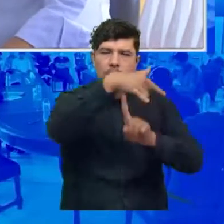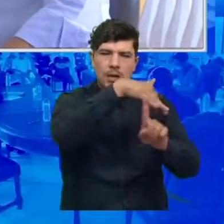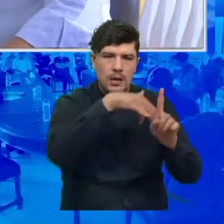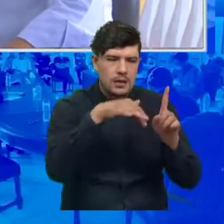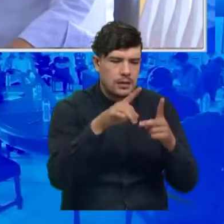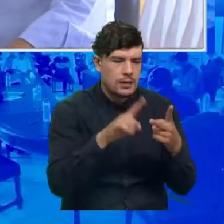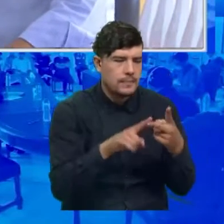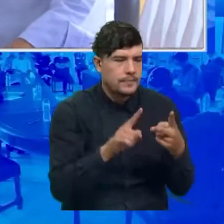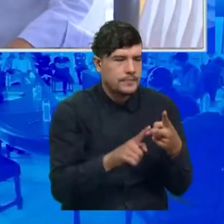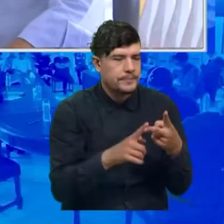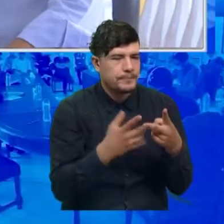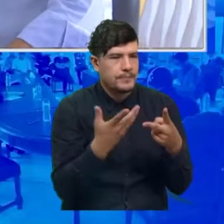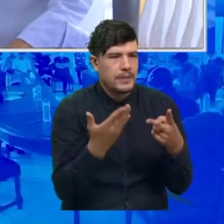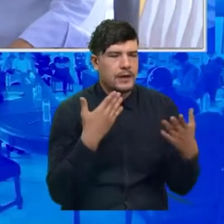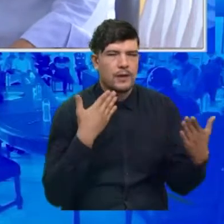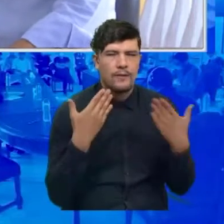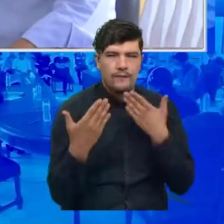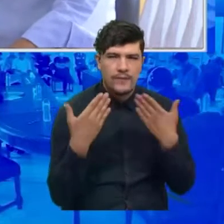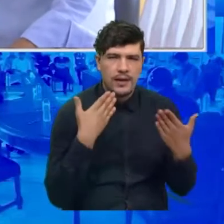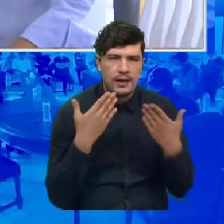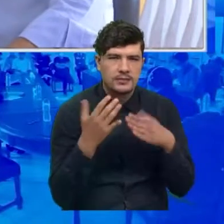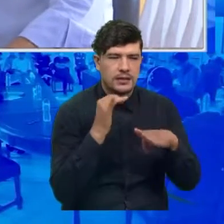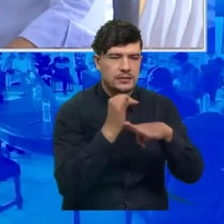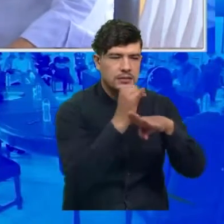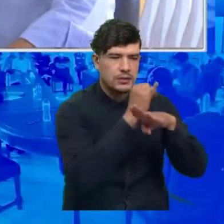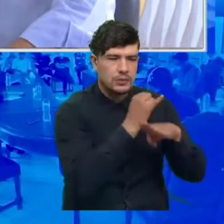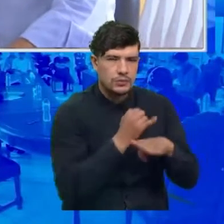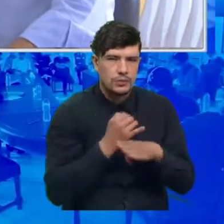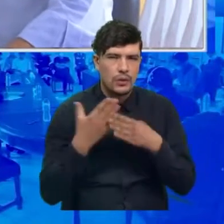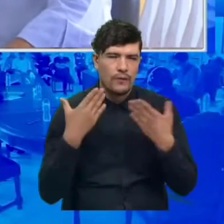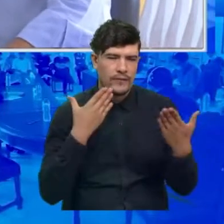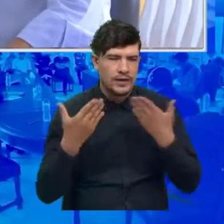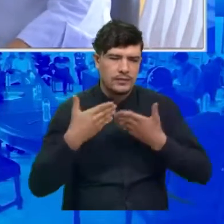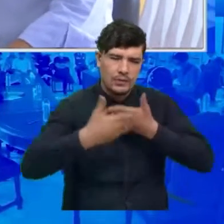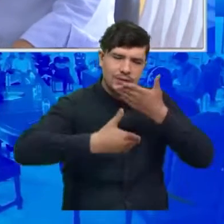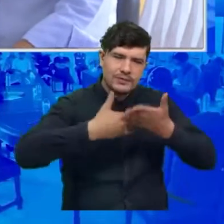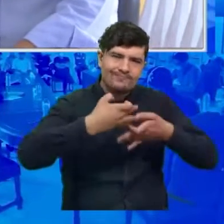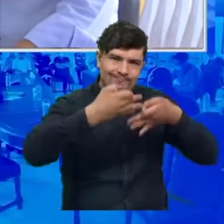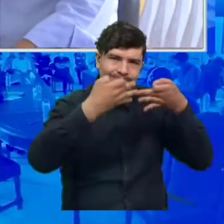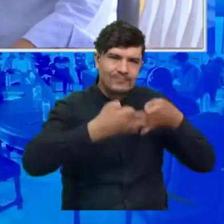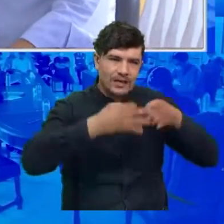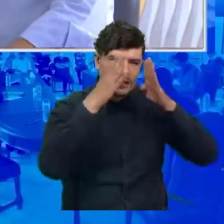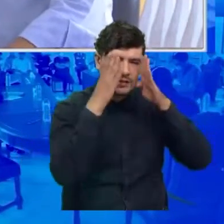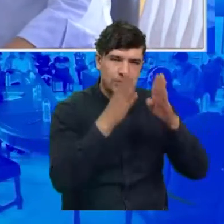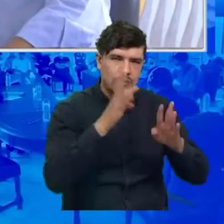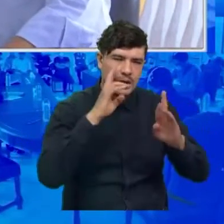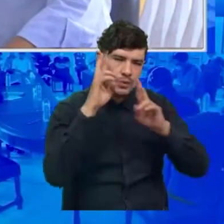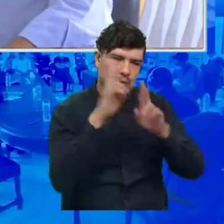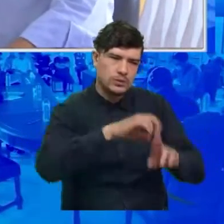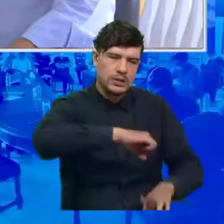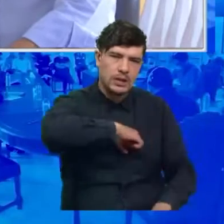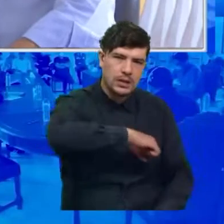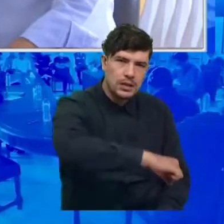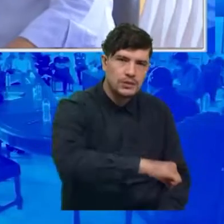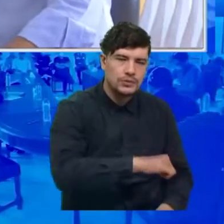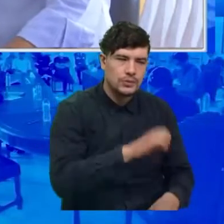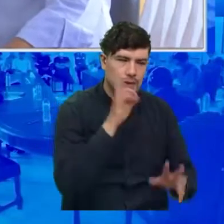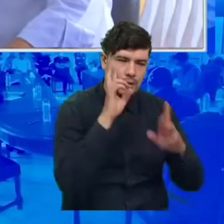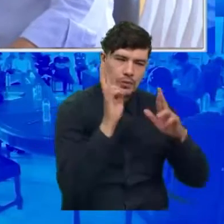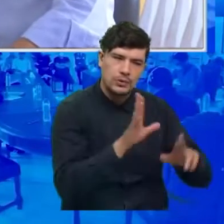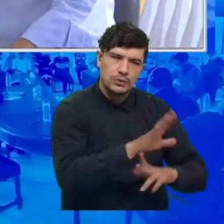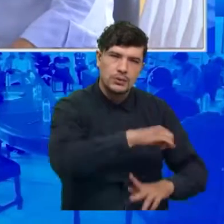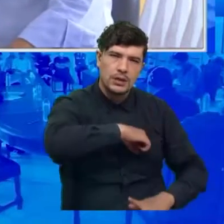generar también confianza desde las instituciones garantizar de sus derechos pensionales